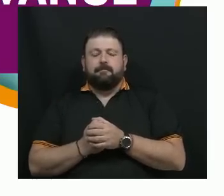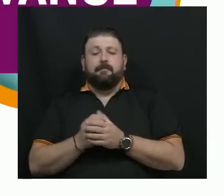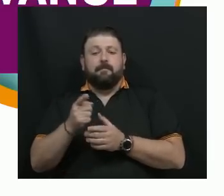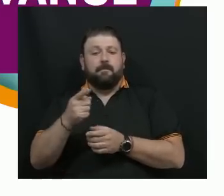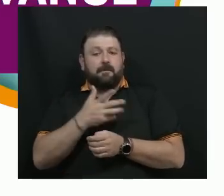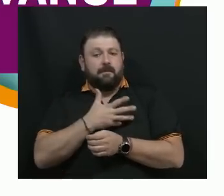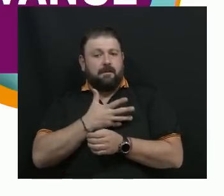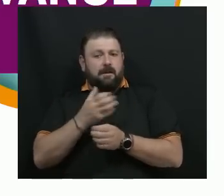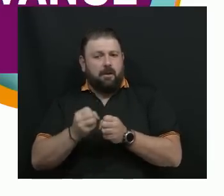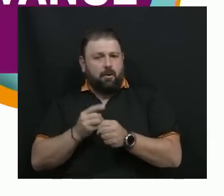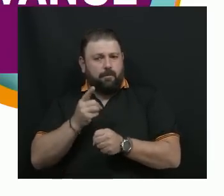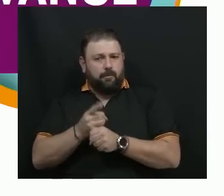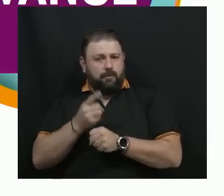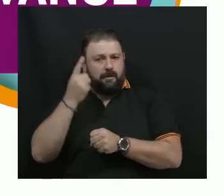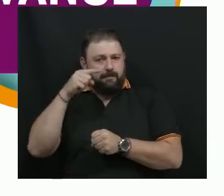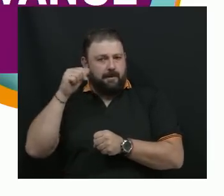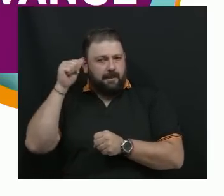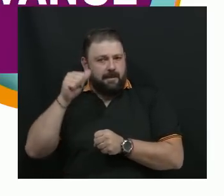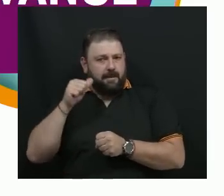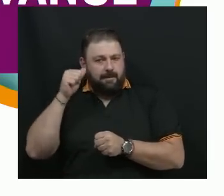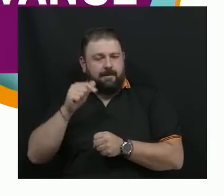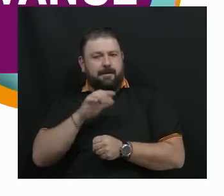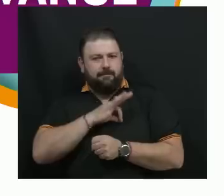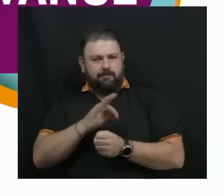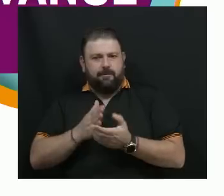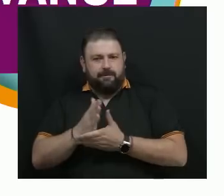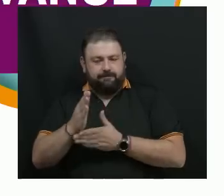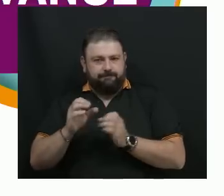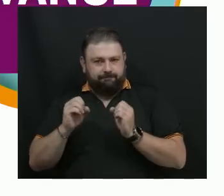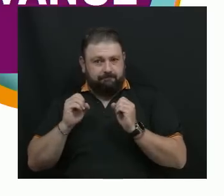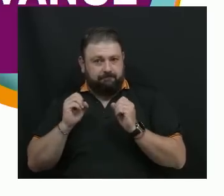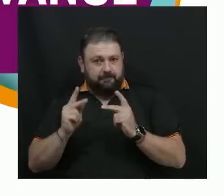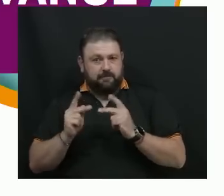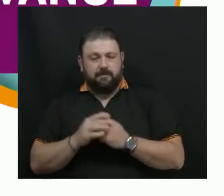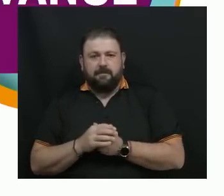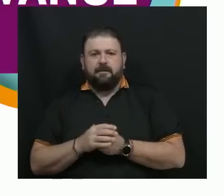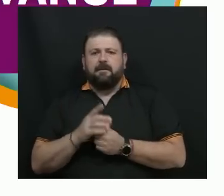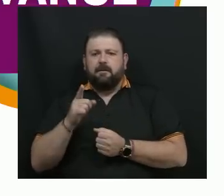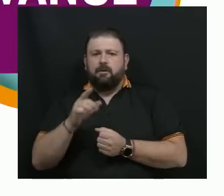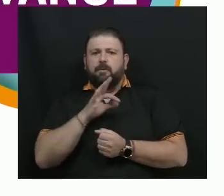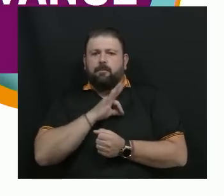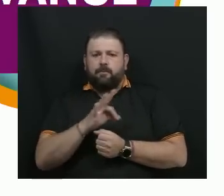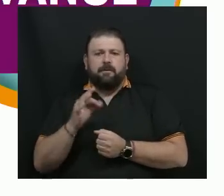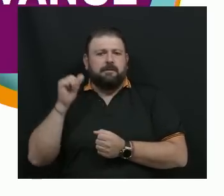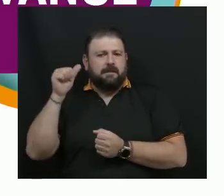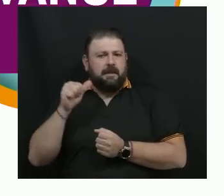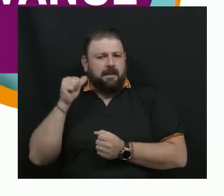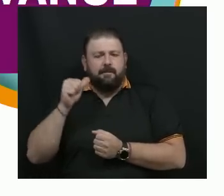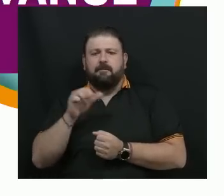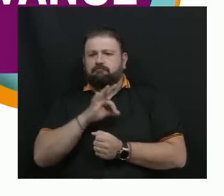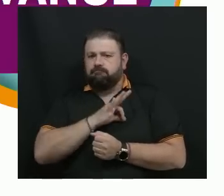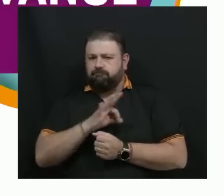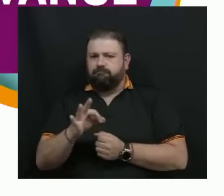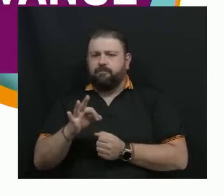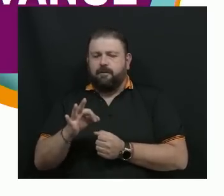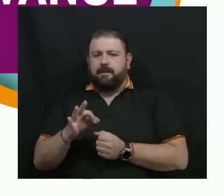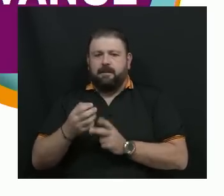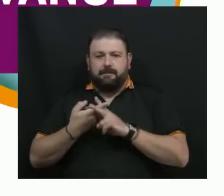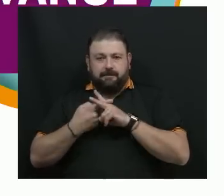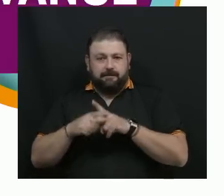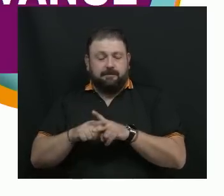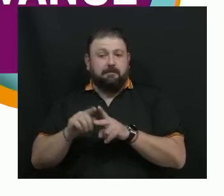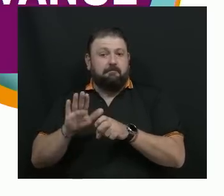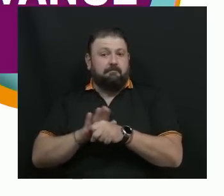oportunidad en abril de lograrlo. ¿Sale? Perfecto. En abril te puedes recuperar y puedes aplicar perfectamente para obtener